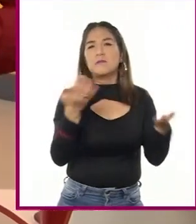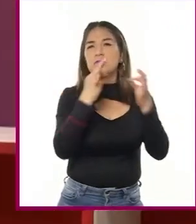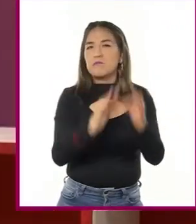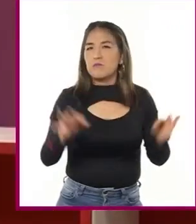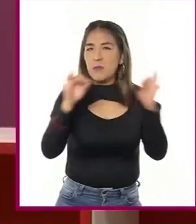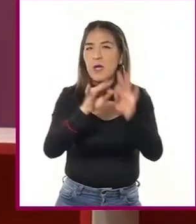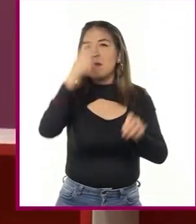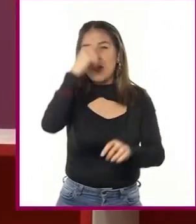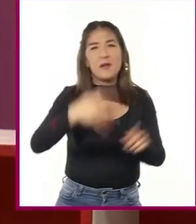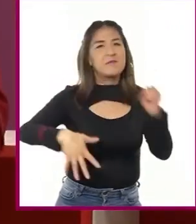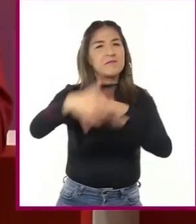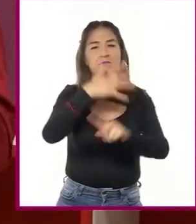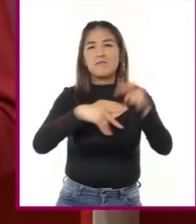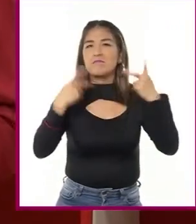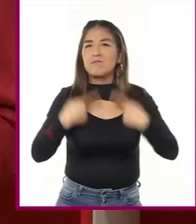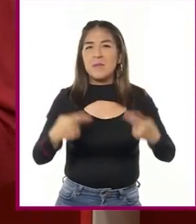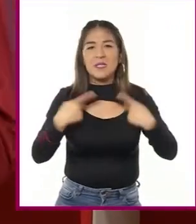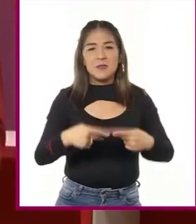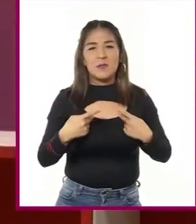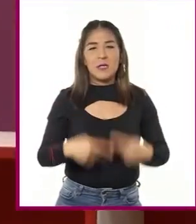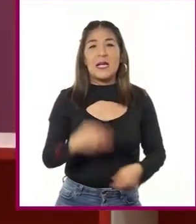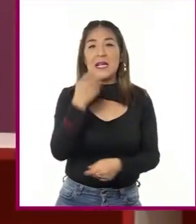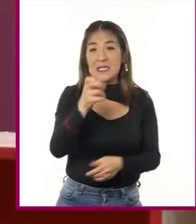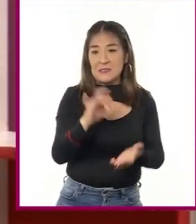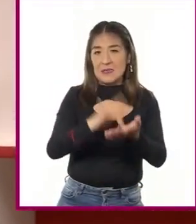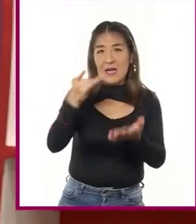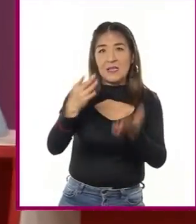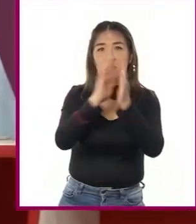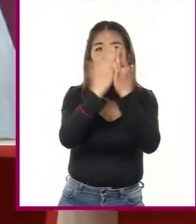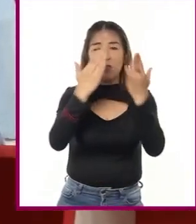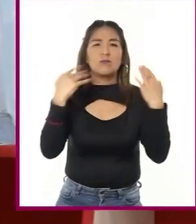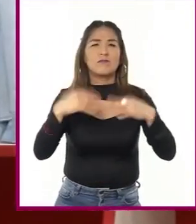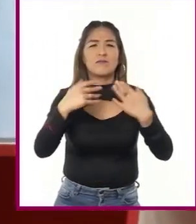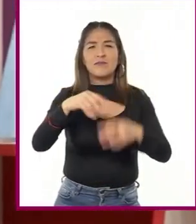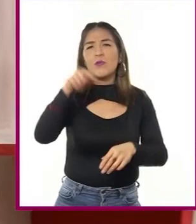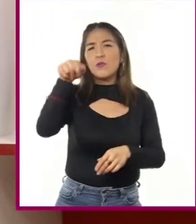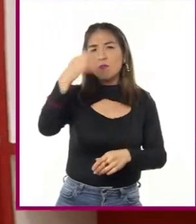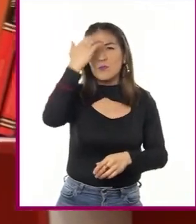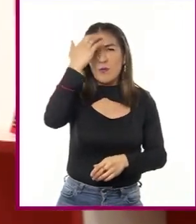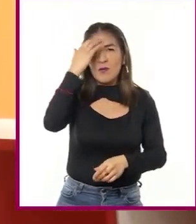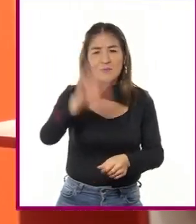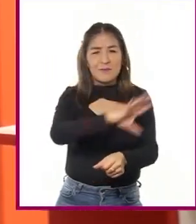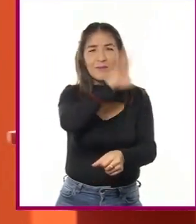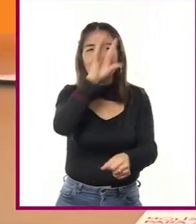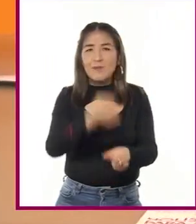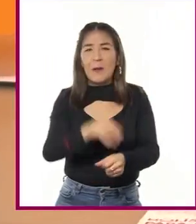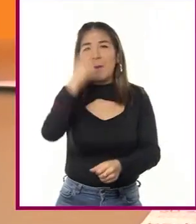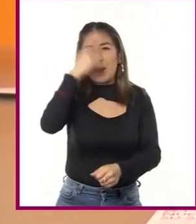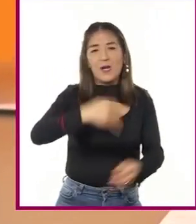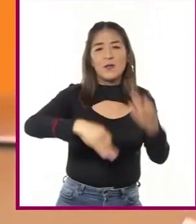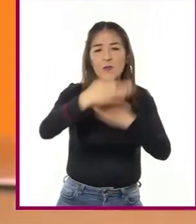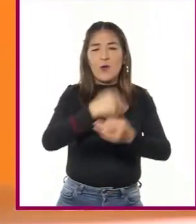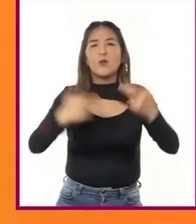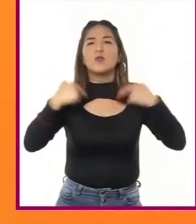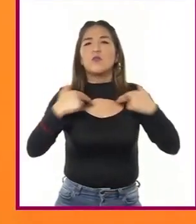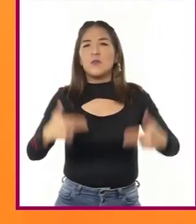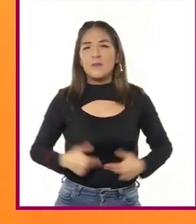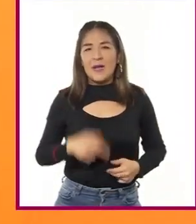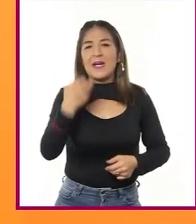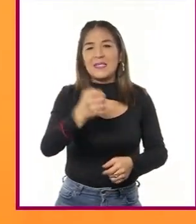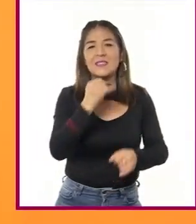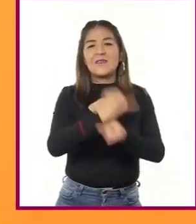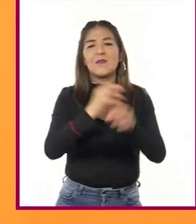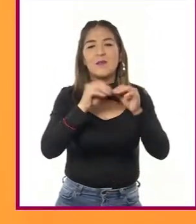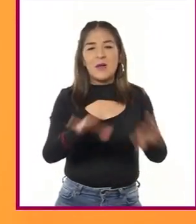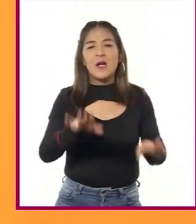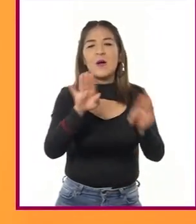la sociedad. Gracias a ellas, el conocimiento ha sido fructífero para el ser humano y son una gran fuente de consulta que nos habla